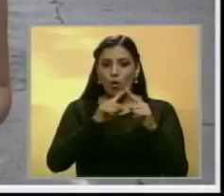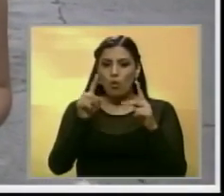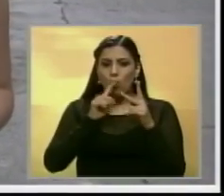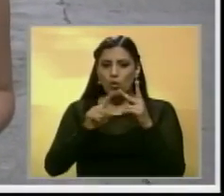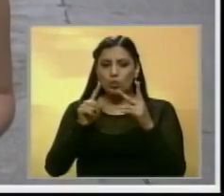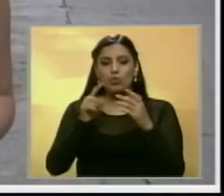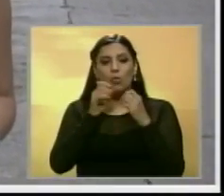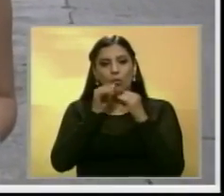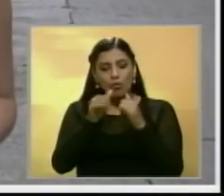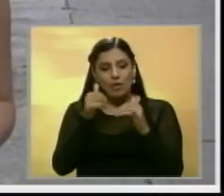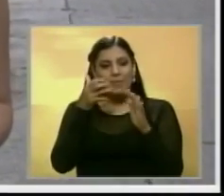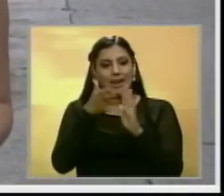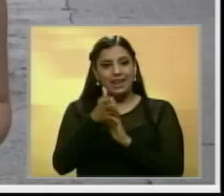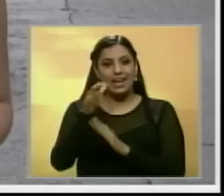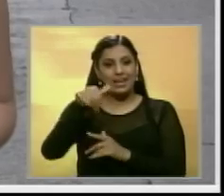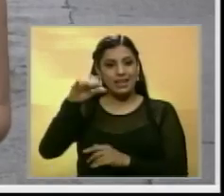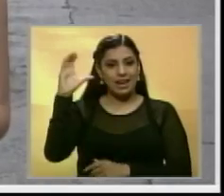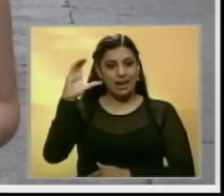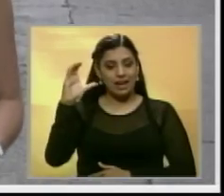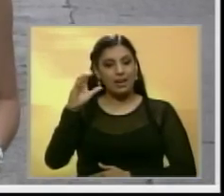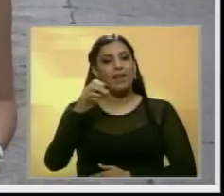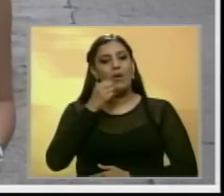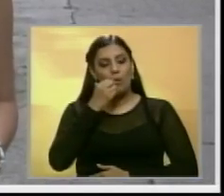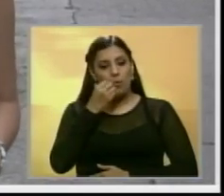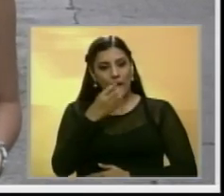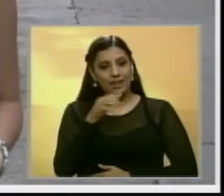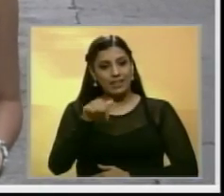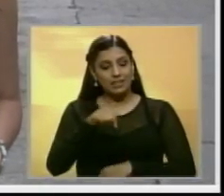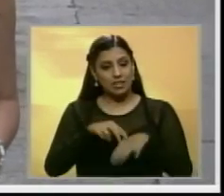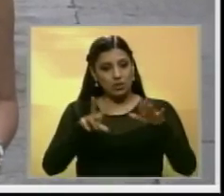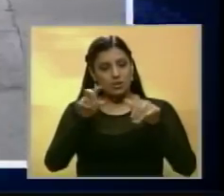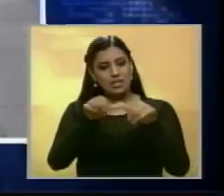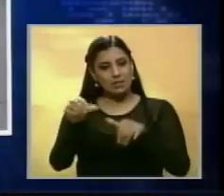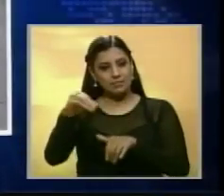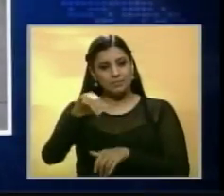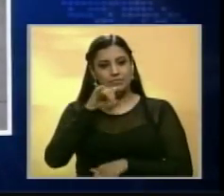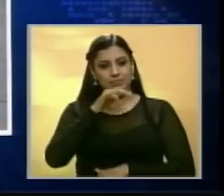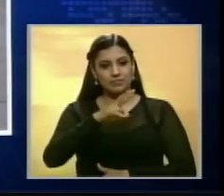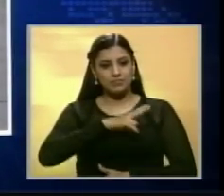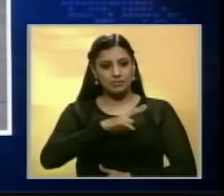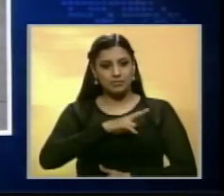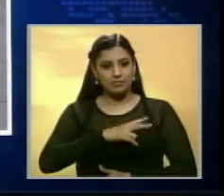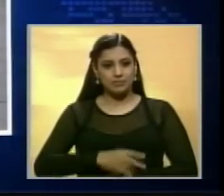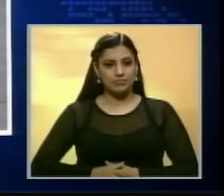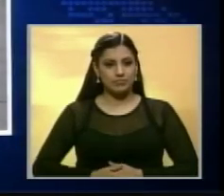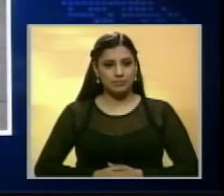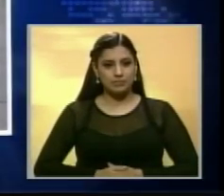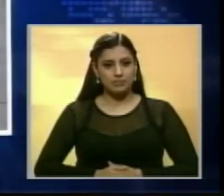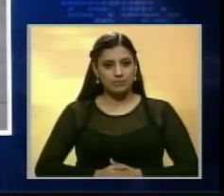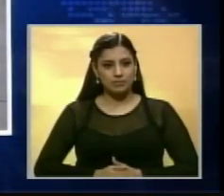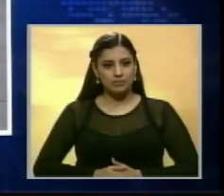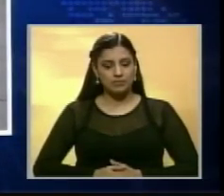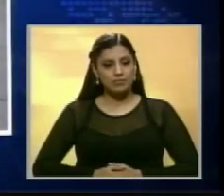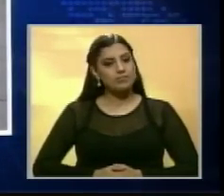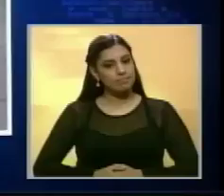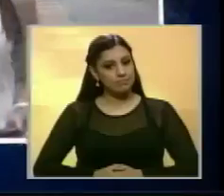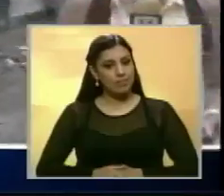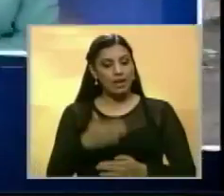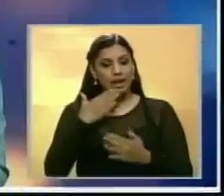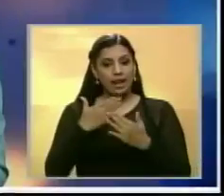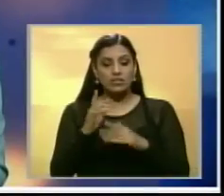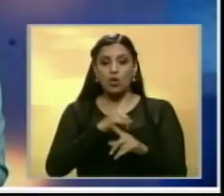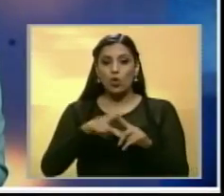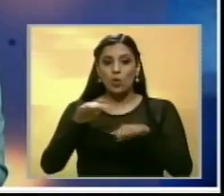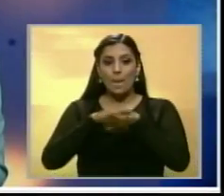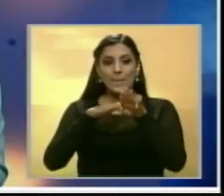casos registrados en la capital. Es el reporte que tenemos hasta ahora. Continúen con más de la emisión meridiana de su noticiero Venevisión. Gracias,